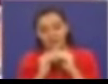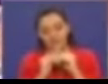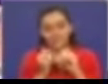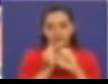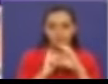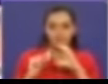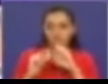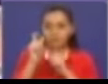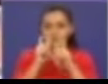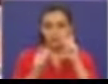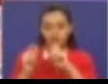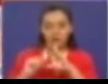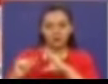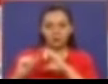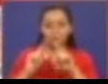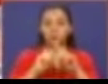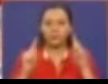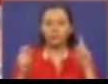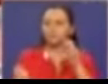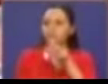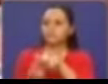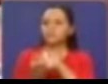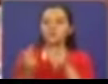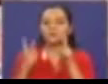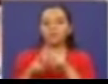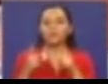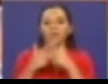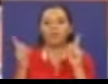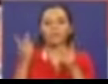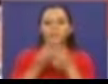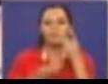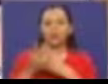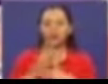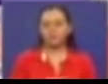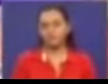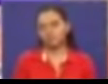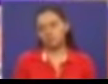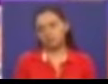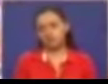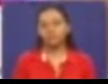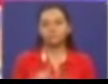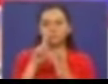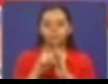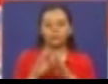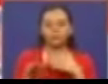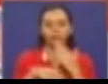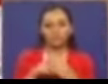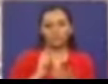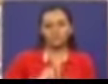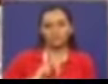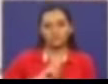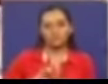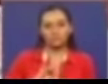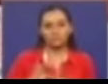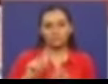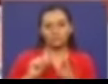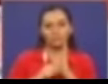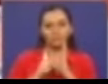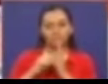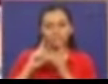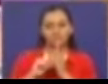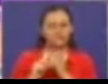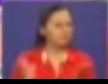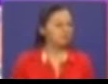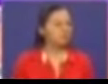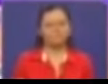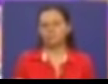cápita, distribución del ingreso, pero de repente nos ponen también libre mercado, bajo costo de despedir trabajadores, bajos impuestos. Es